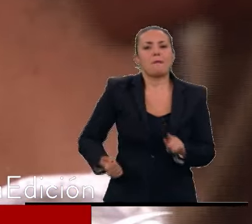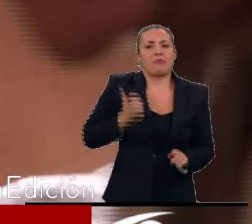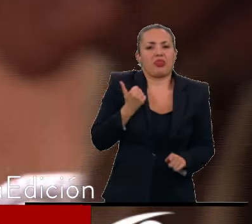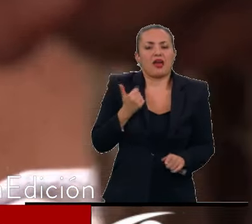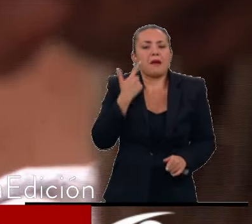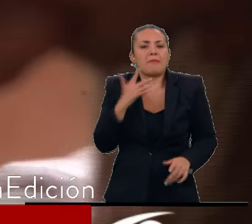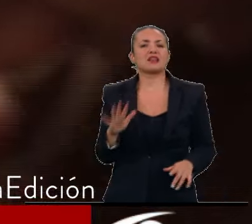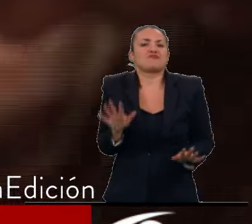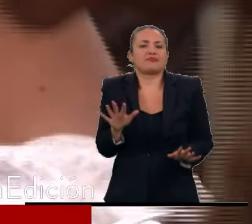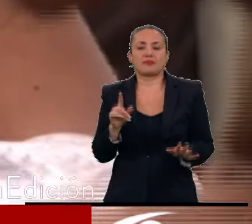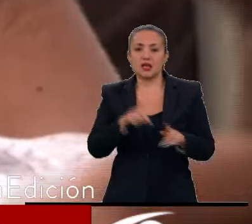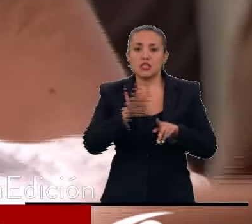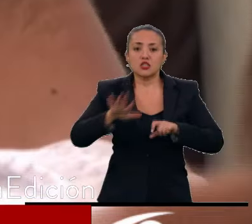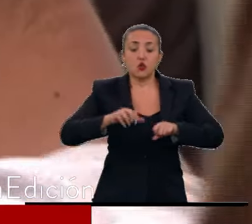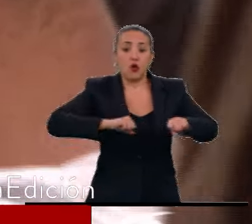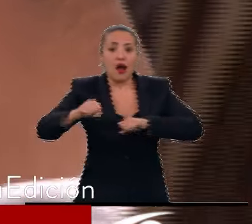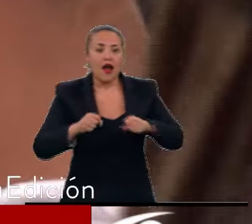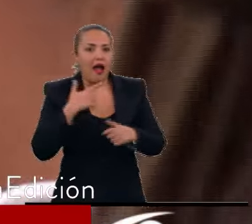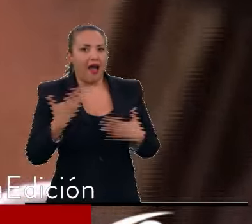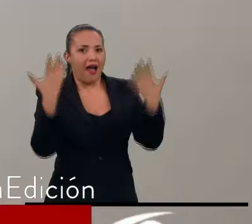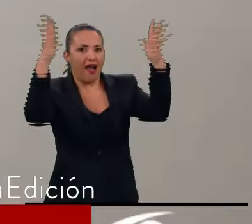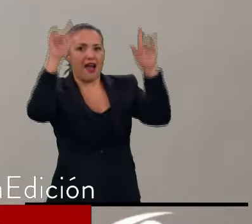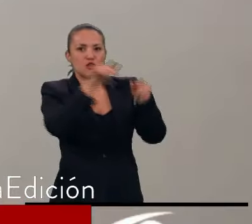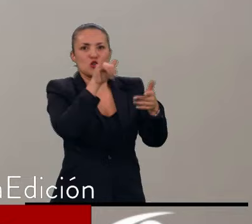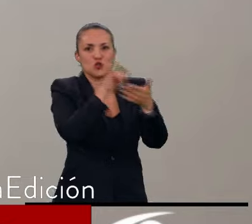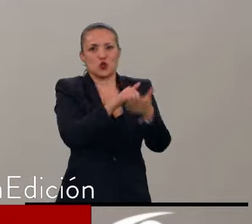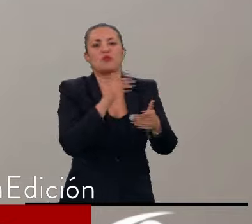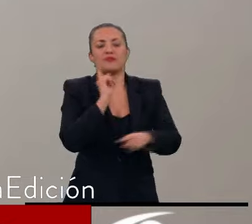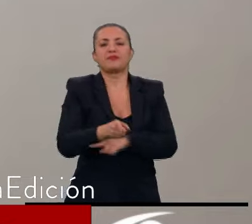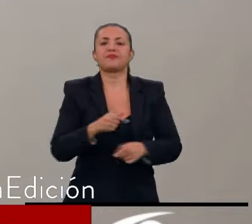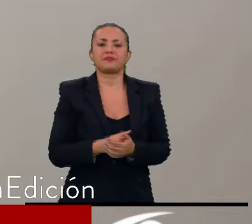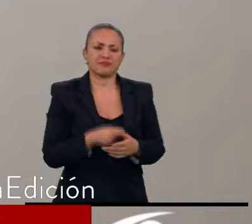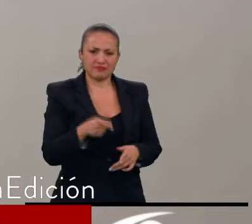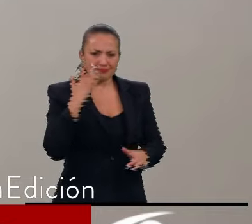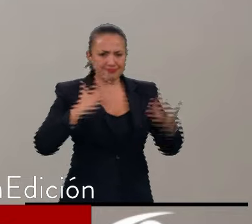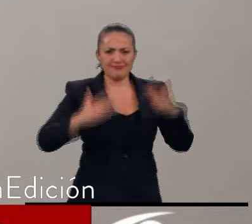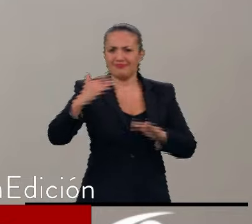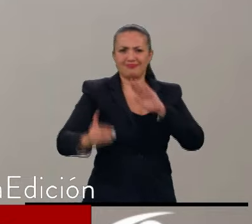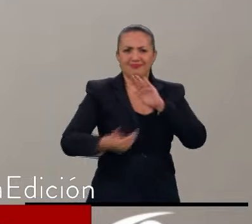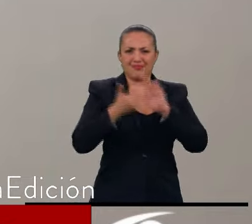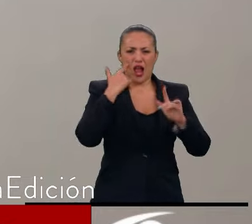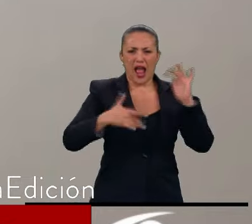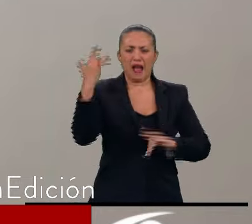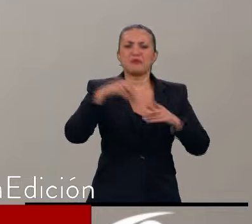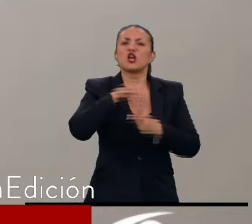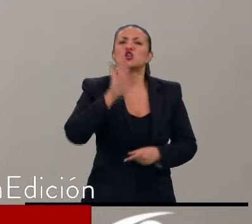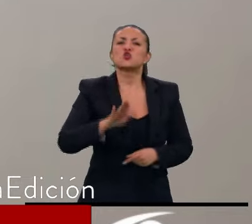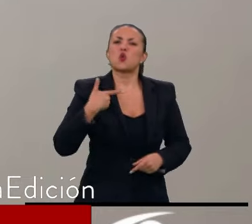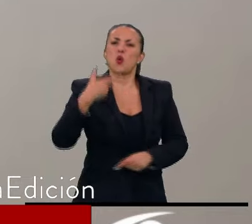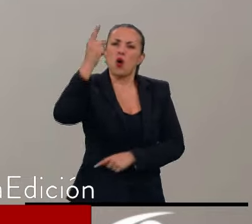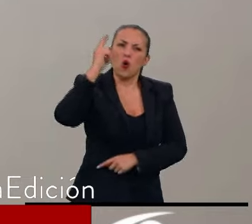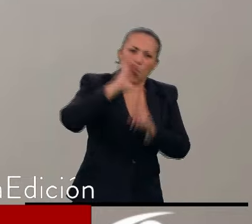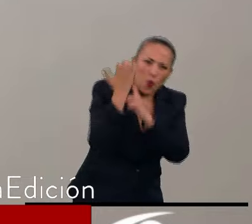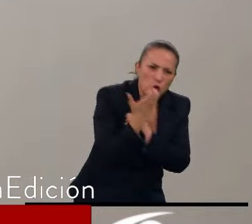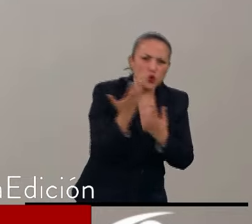y caprichosa activista celebran el fallo es contra nuestra cultura y nuestro nuestra historia rechazar